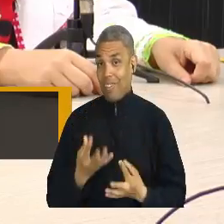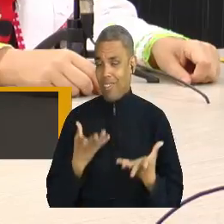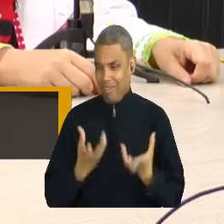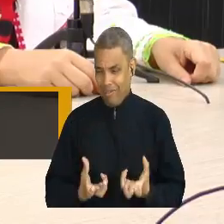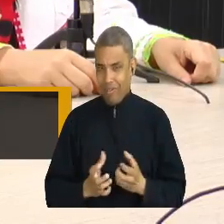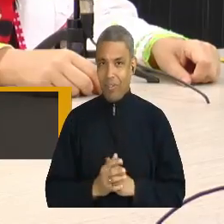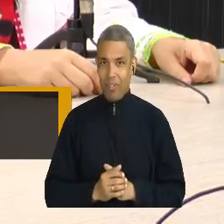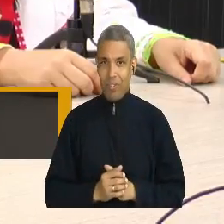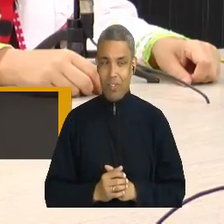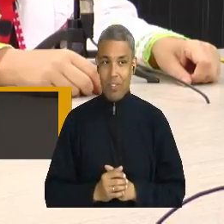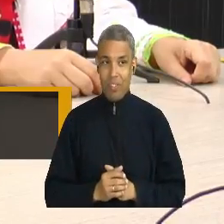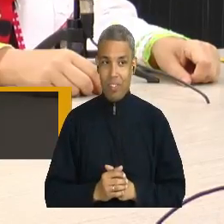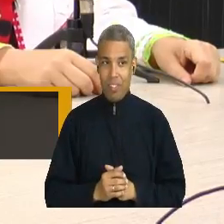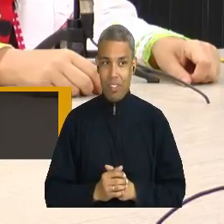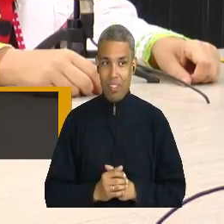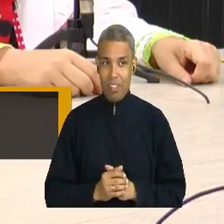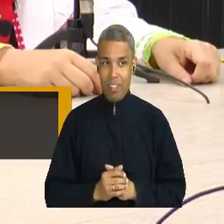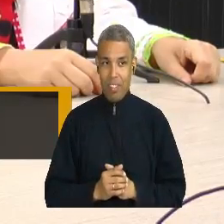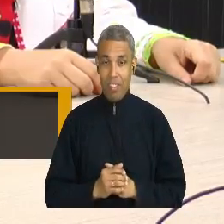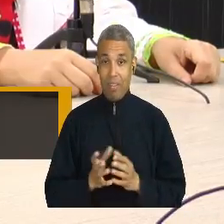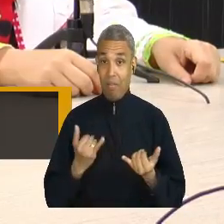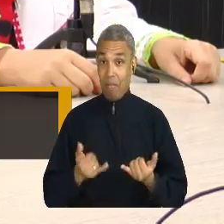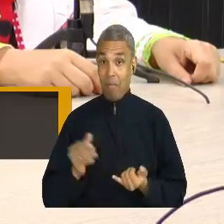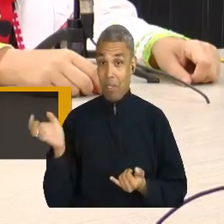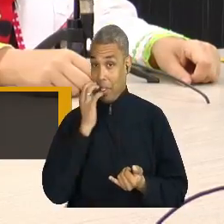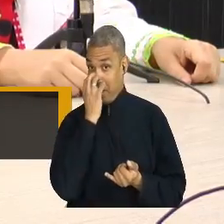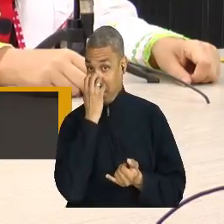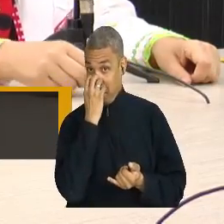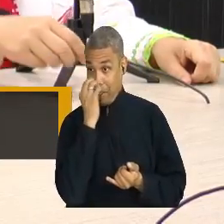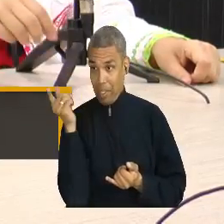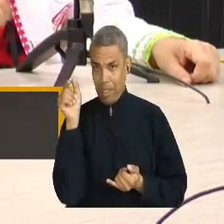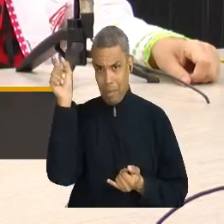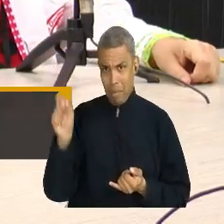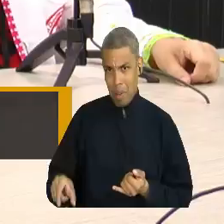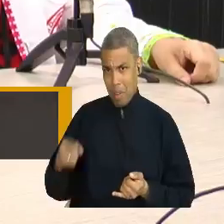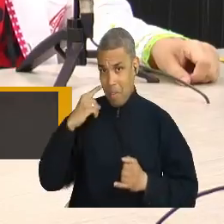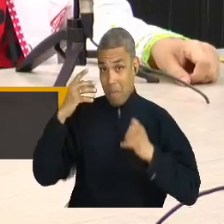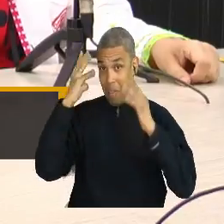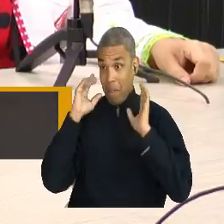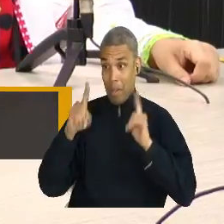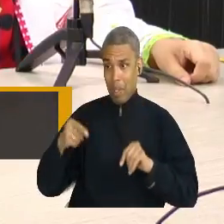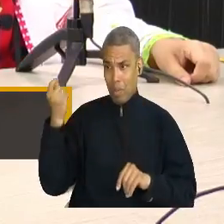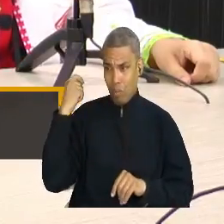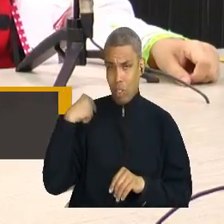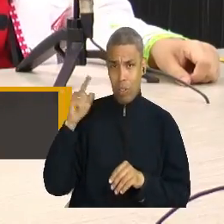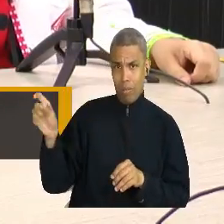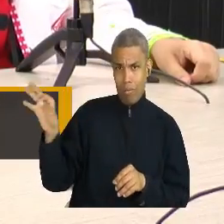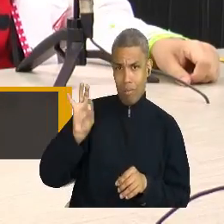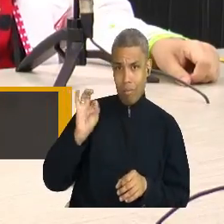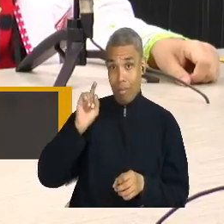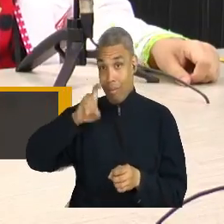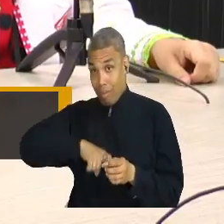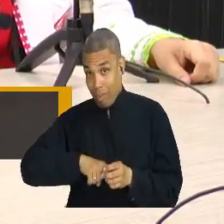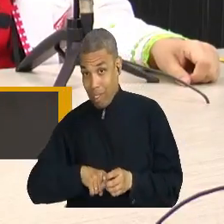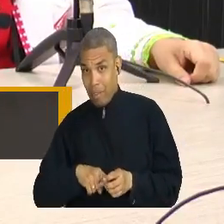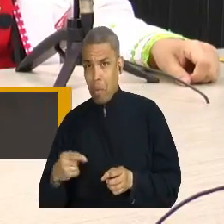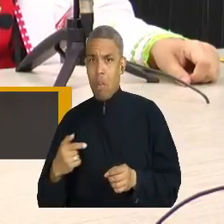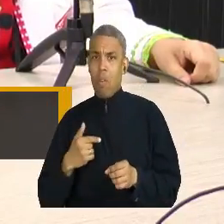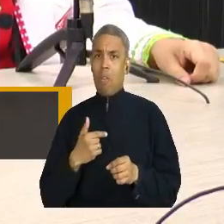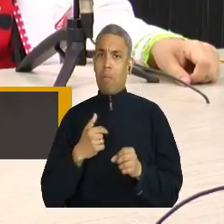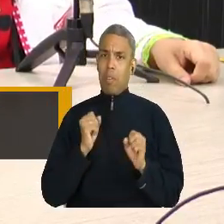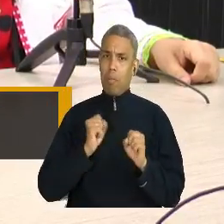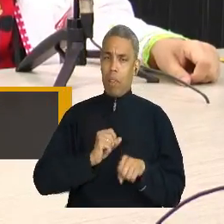las payasas más importantes de Colombia, incluso de la terapia de la risa del mundo, que es como el ajo más grande, que viene